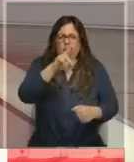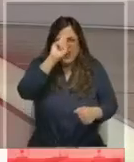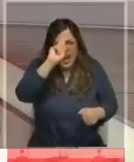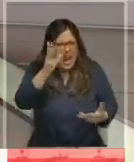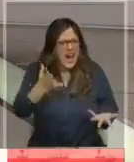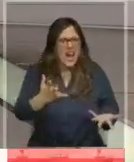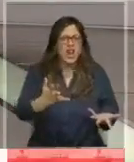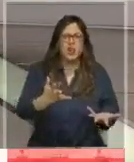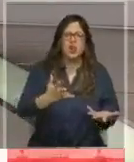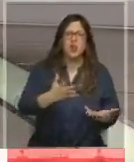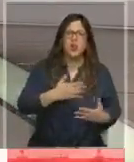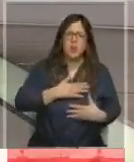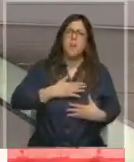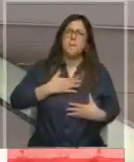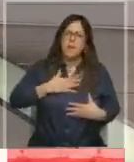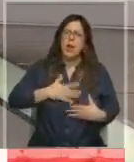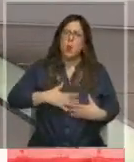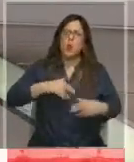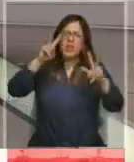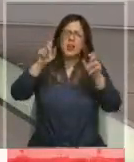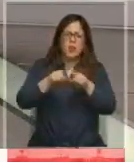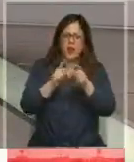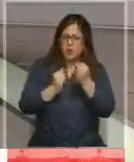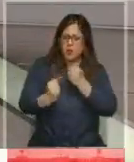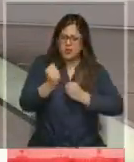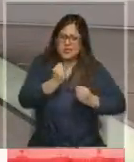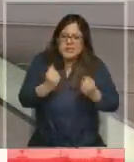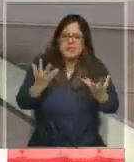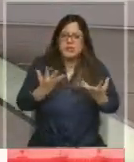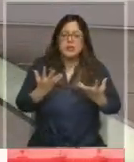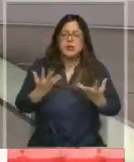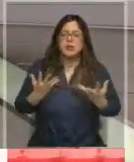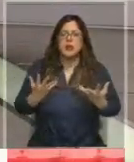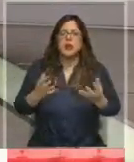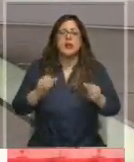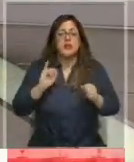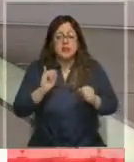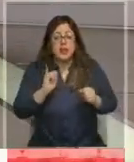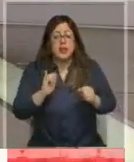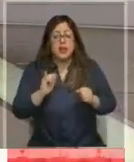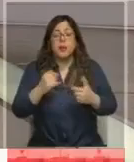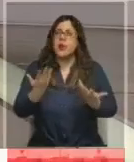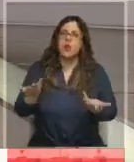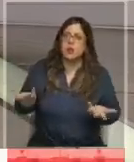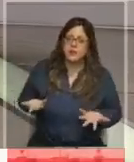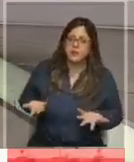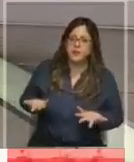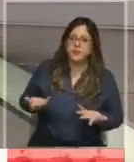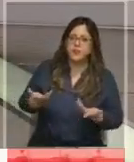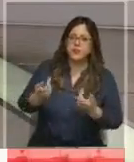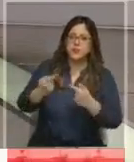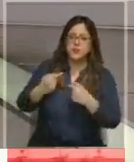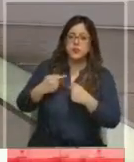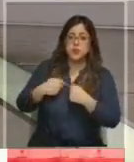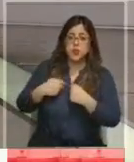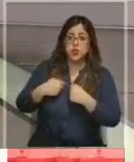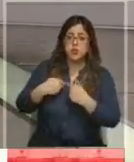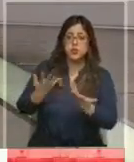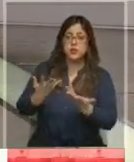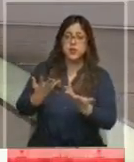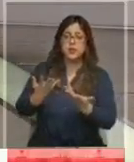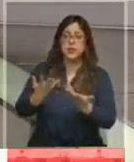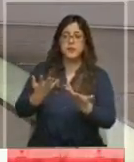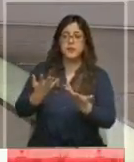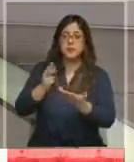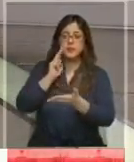gusta esa palabra antigua, gusta, espeso, como denso. Espeso. Oye, espeso, denso, y vamos con lo siguiente. Acabo de leer lo que estaba hablando